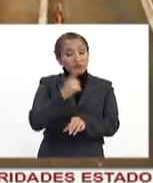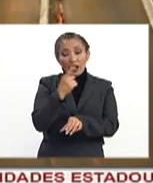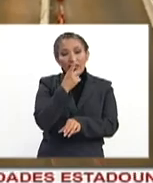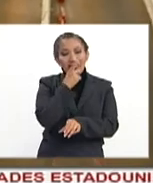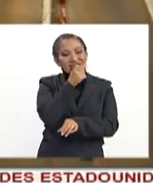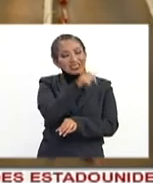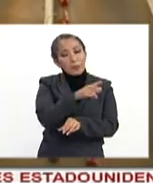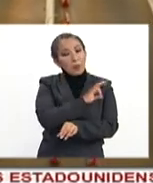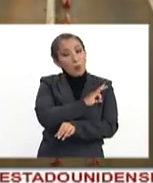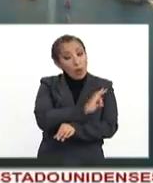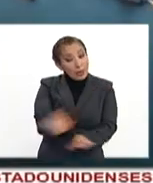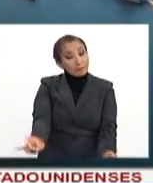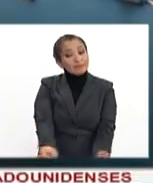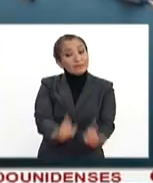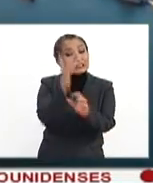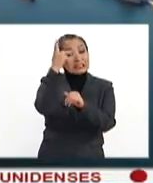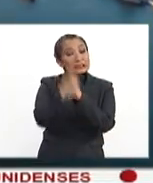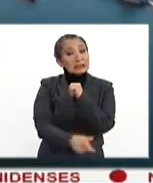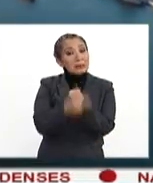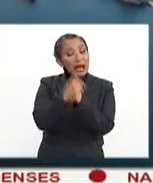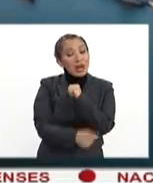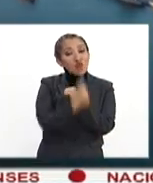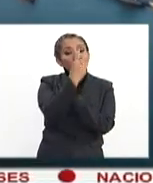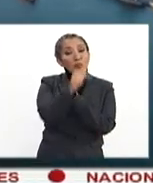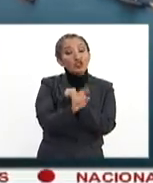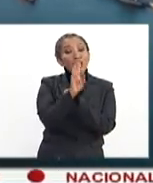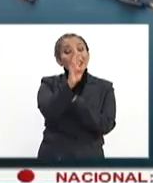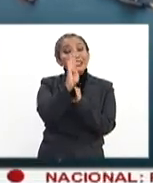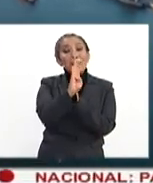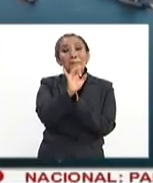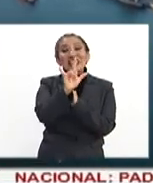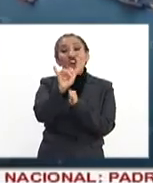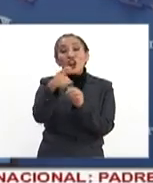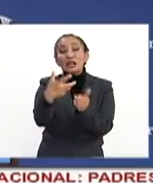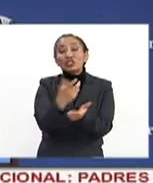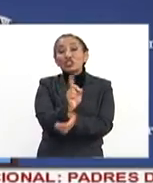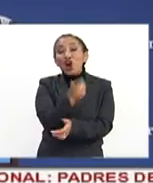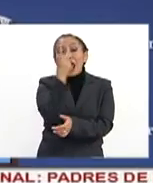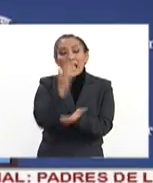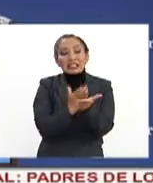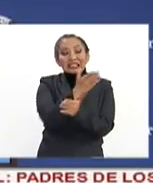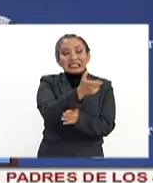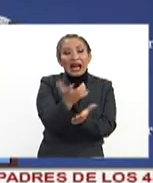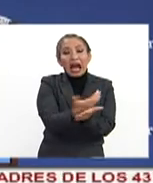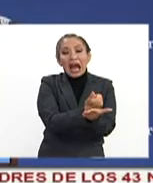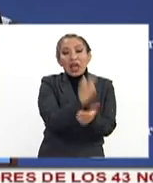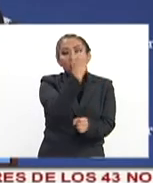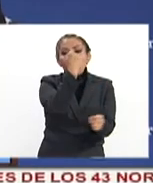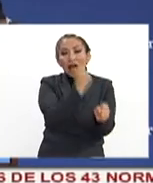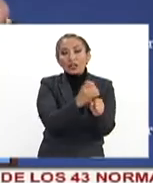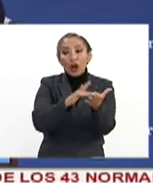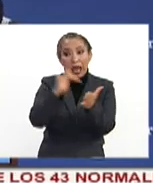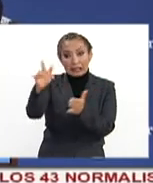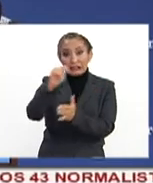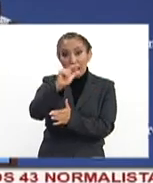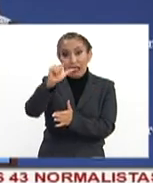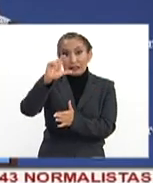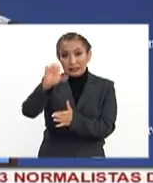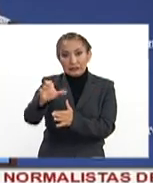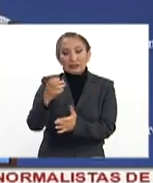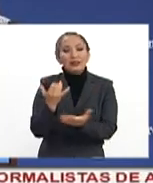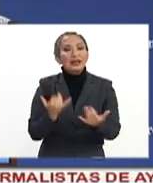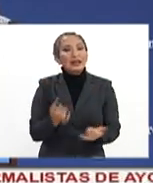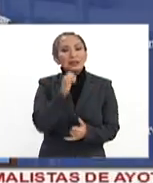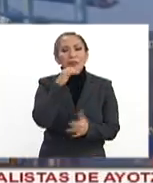dijo, pondrían en riesgo los 1.3 billones de dólares que cruzan la frontera anualmente gracias al tratado, así